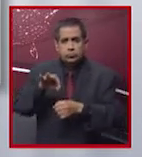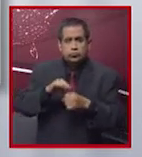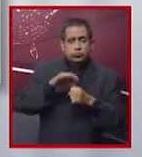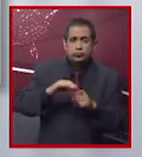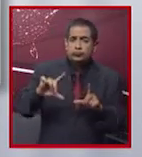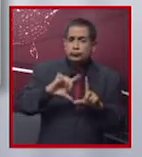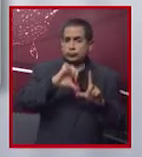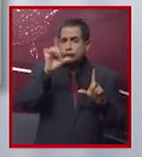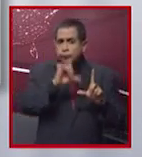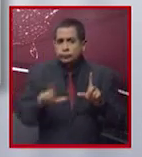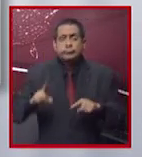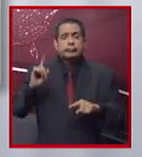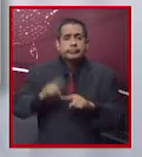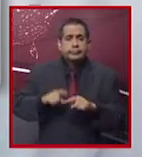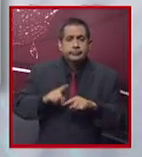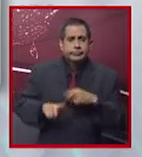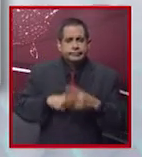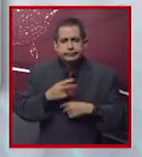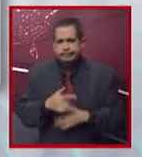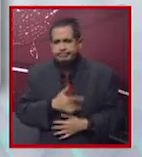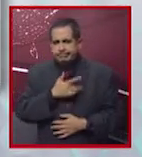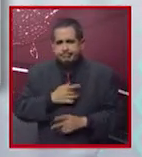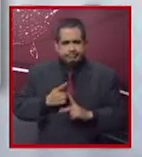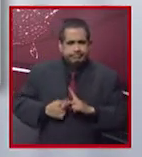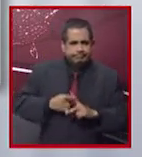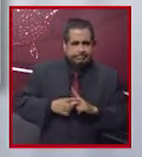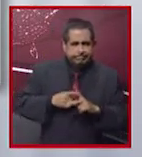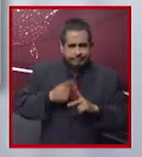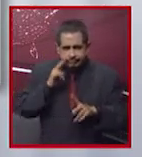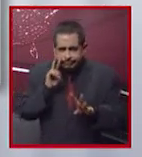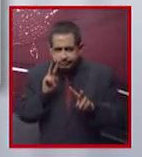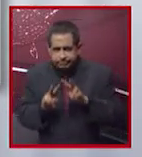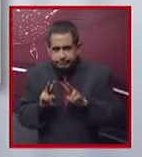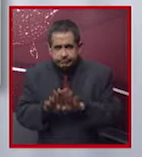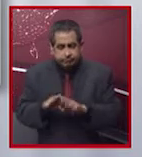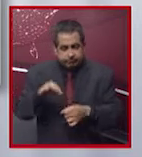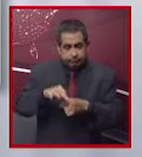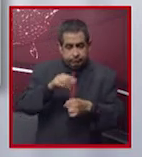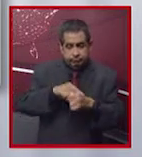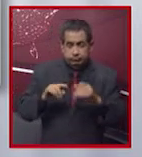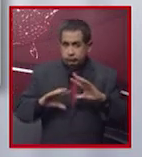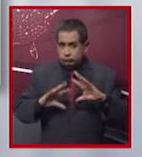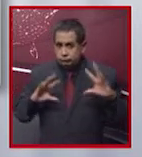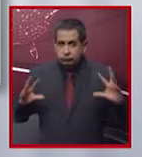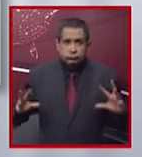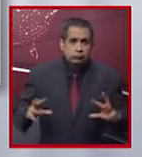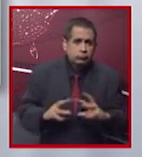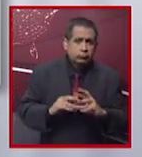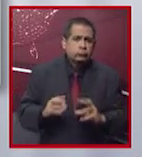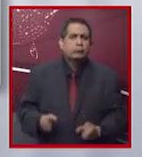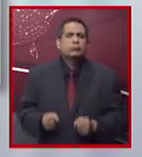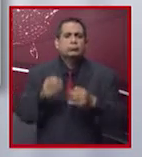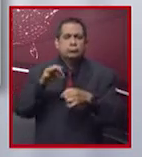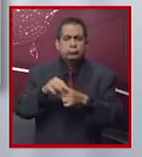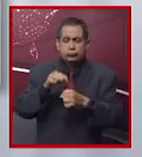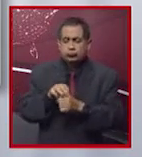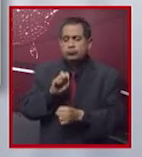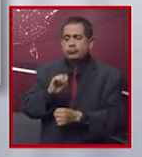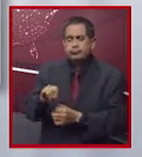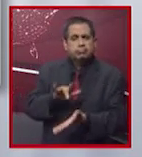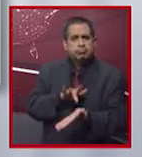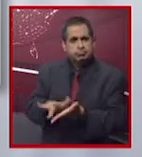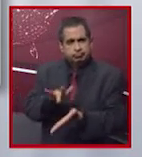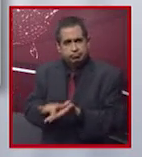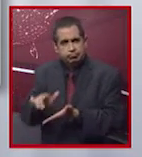entenderá como votación nacional emitida la que resulte de deducir de la votación total emitida los votos a favor de los